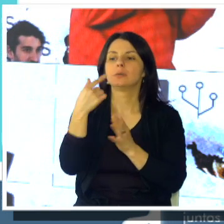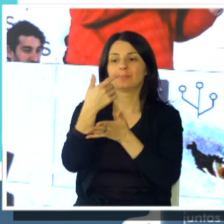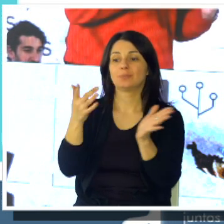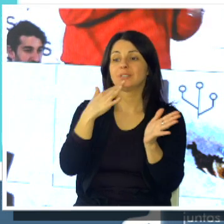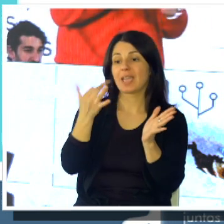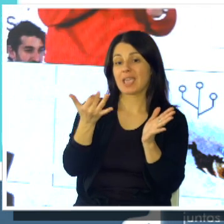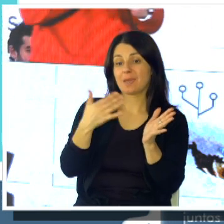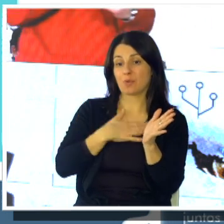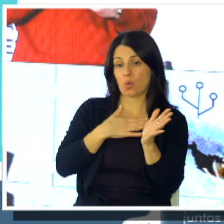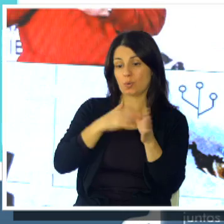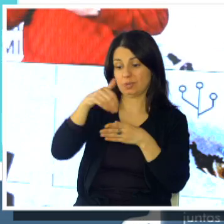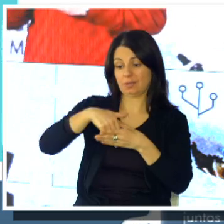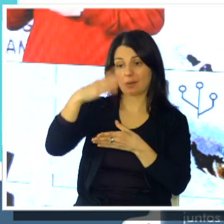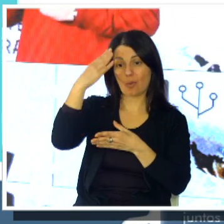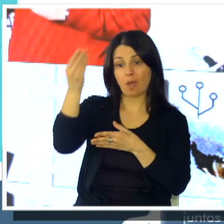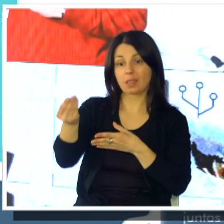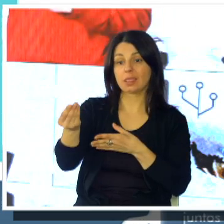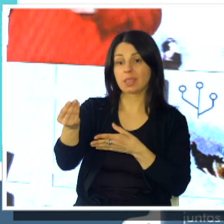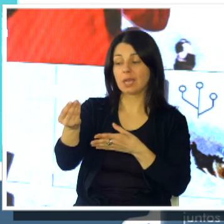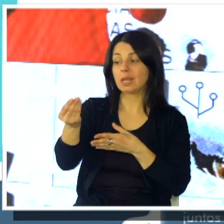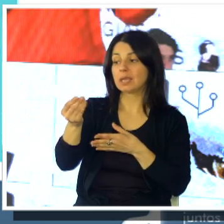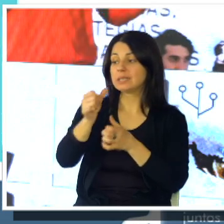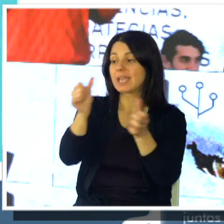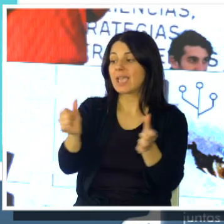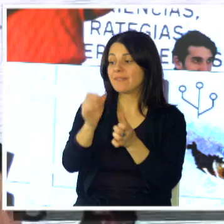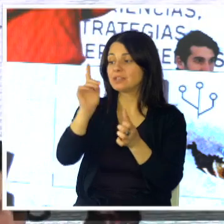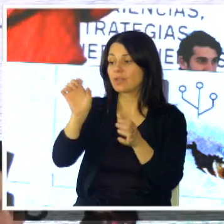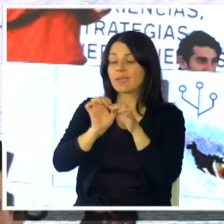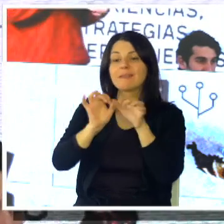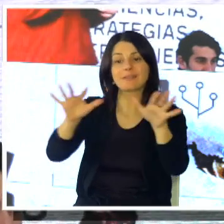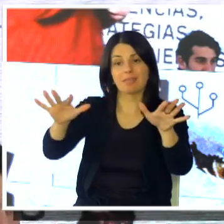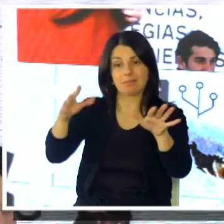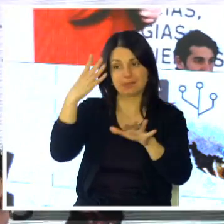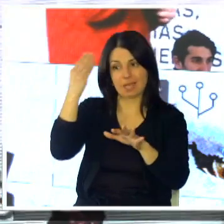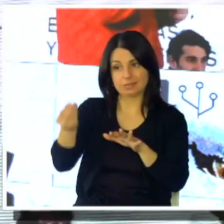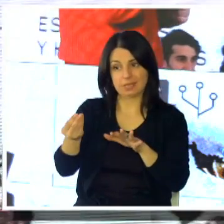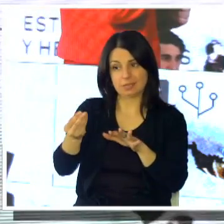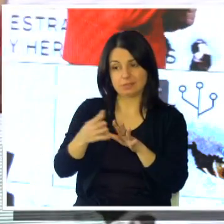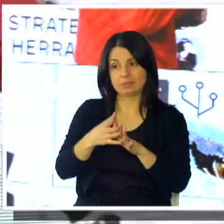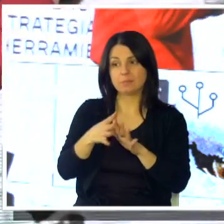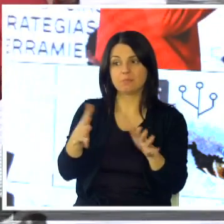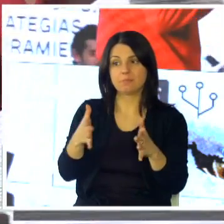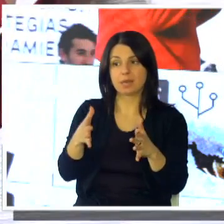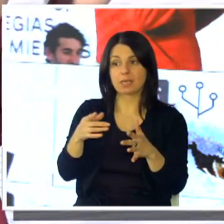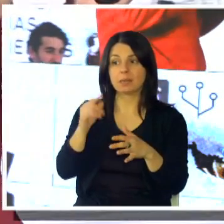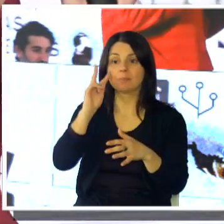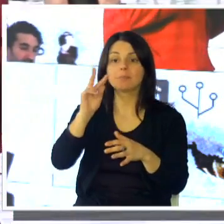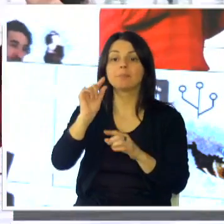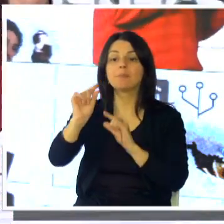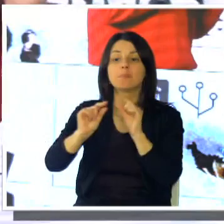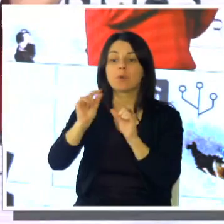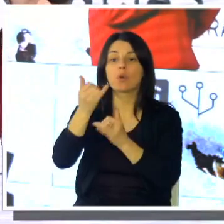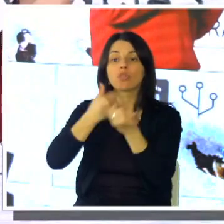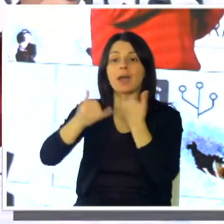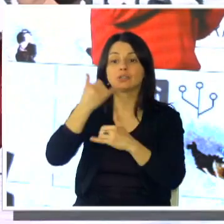ejemplo nuestro interno que utilizamos son los eventos de red, de nuestra red de Antel, para que vean un poquito el volumen de